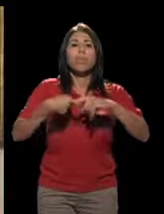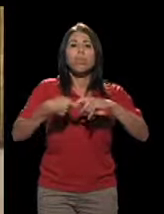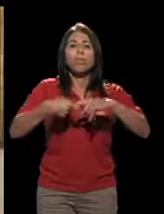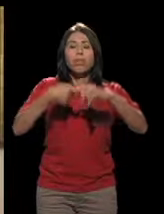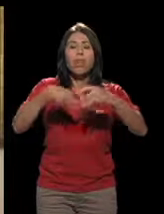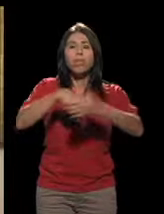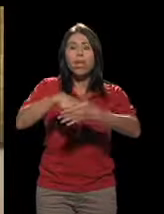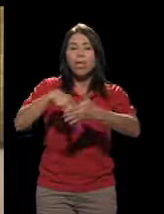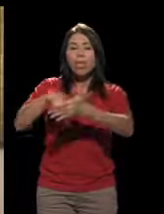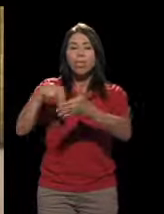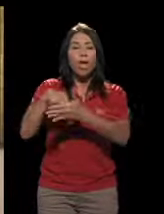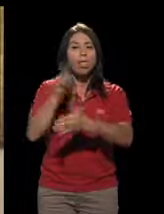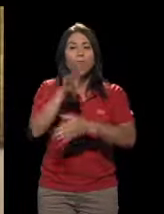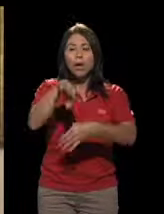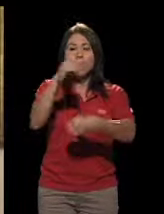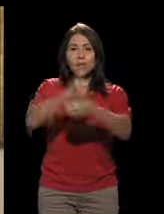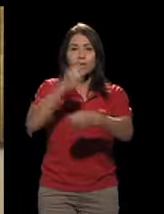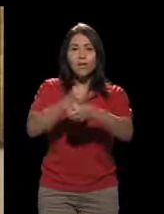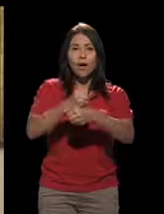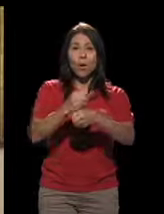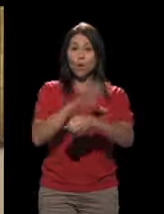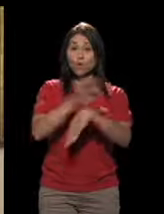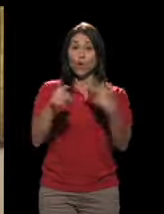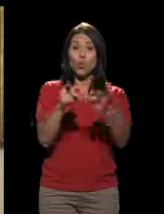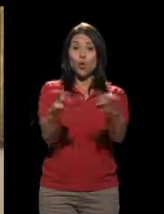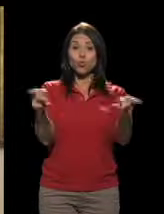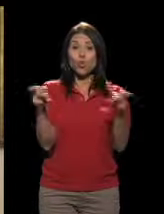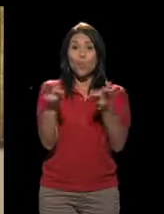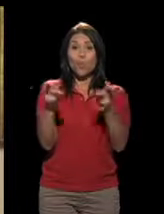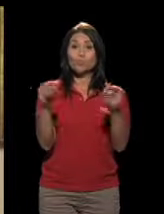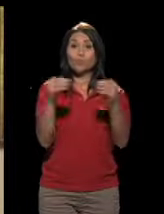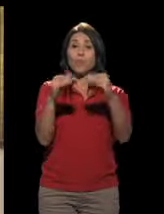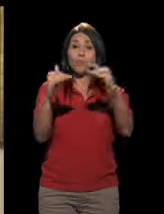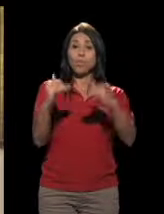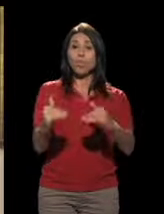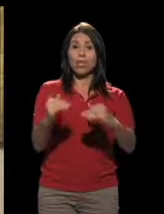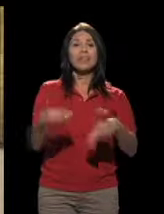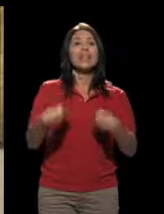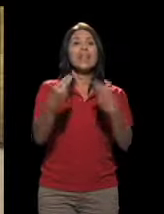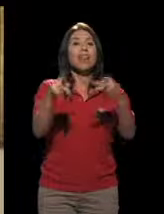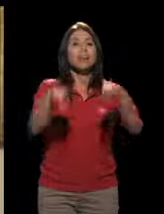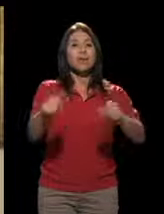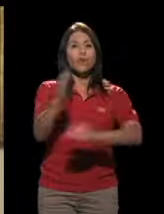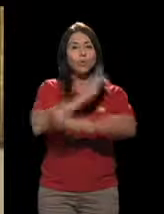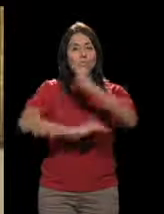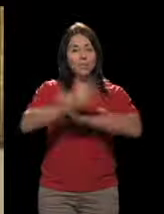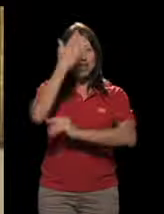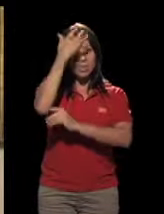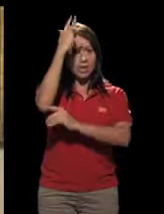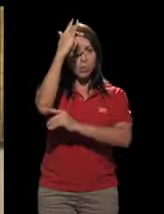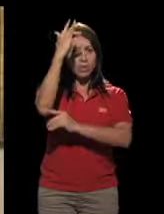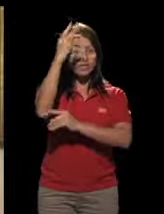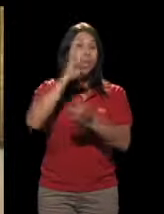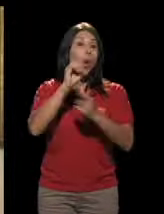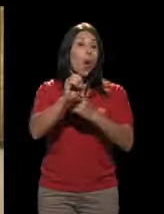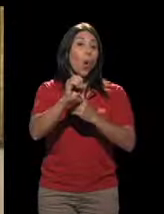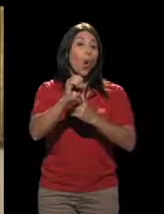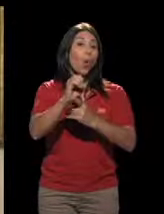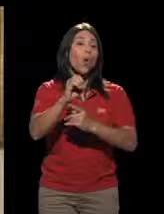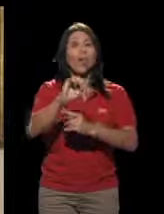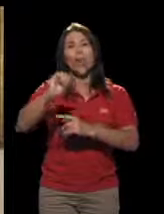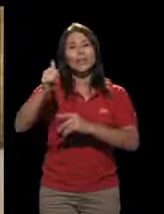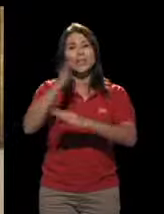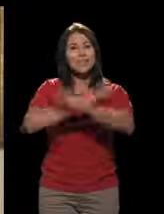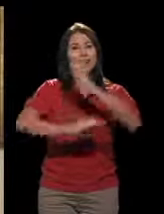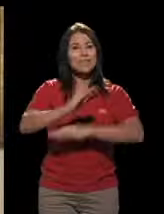mercado laboral. Es decir, los puestos no calificados se dan en mucho, digamos, a discapacidades intelectuales o otras que no son intelectuales,